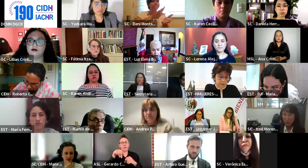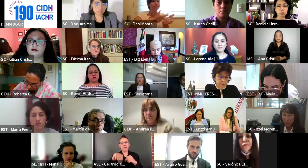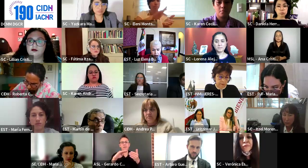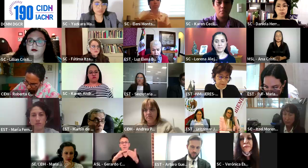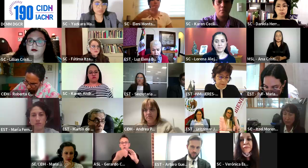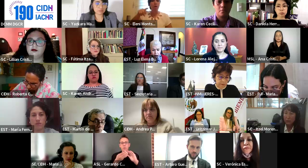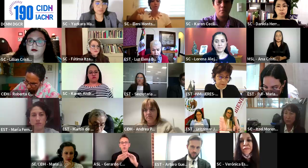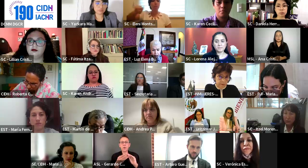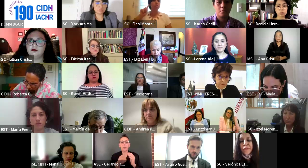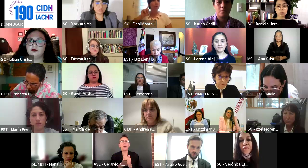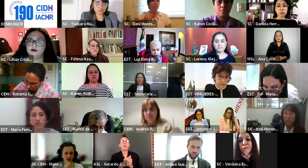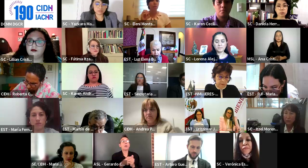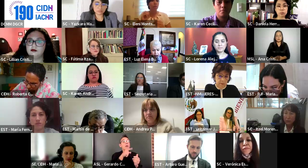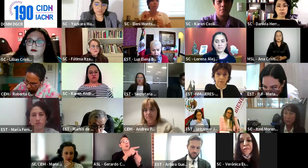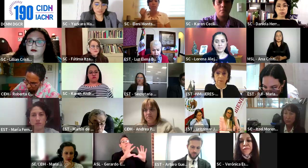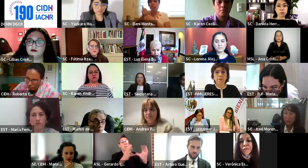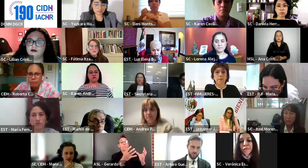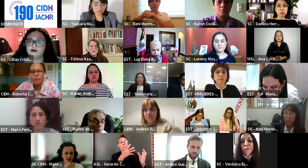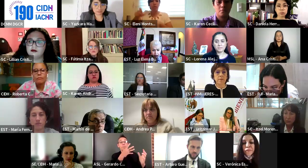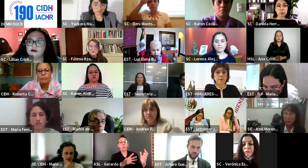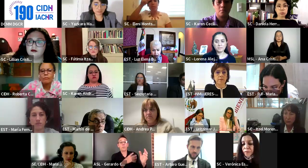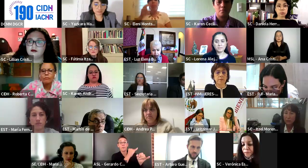En el Instituto de las Mujeres